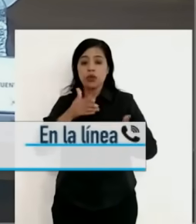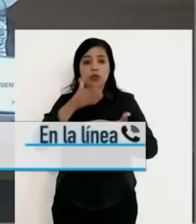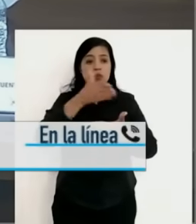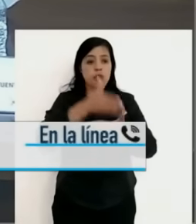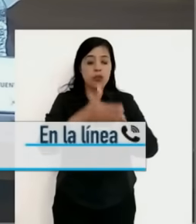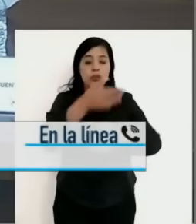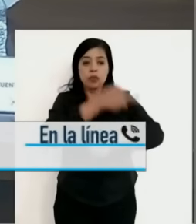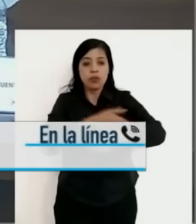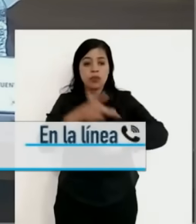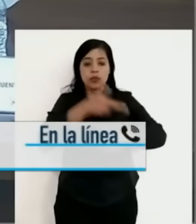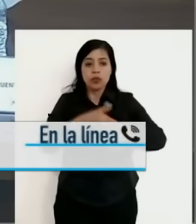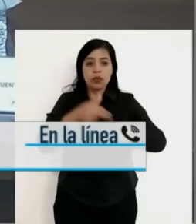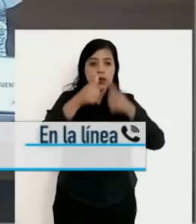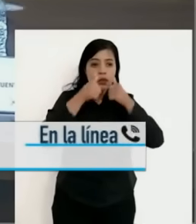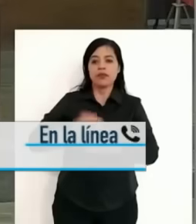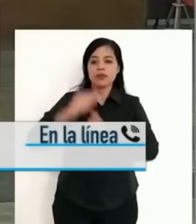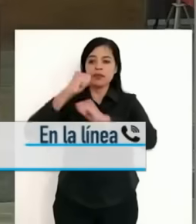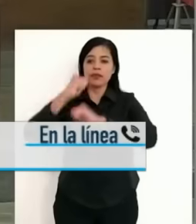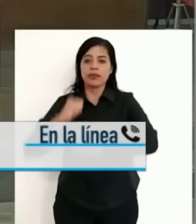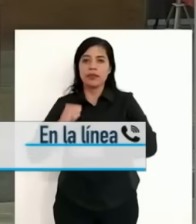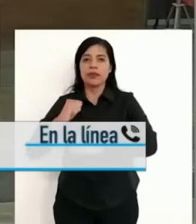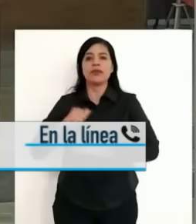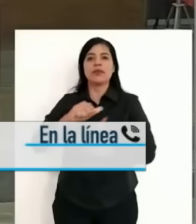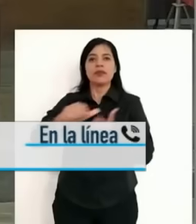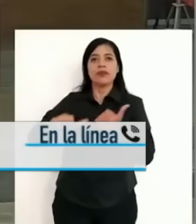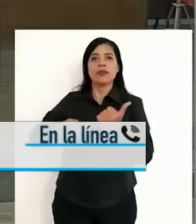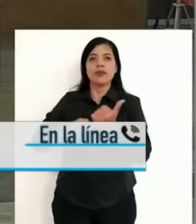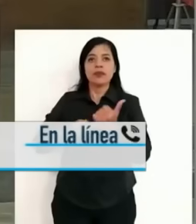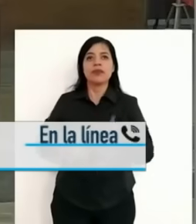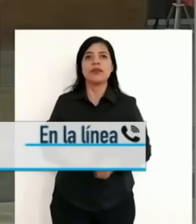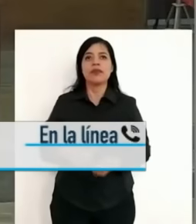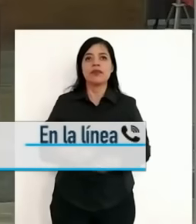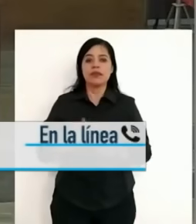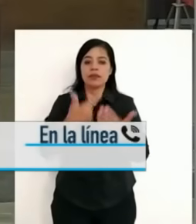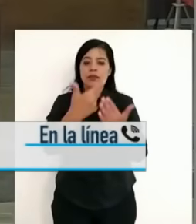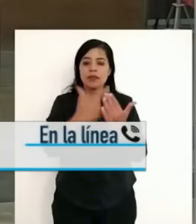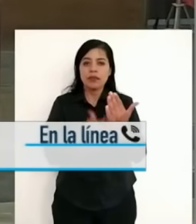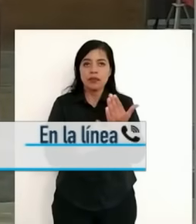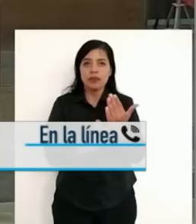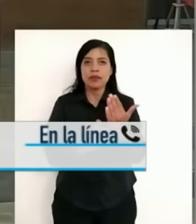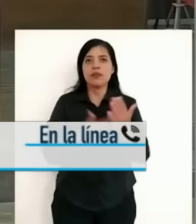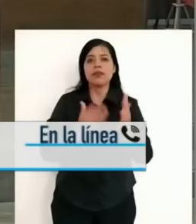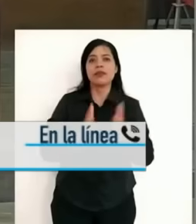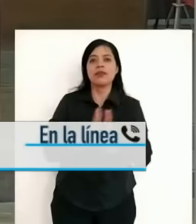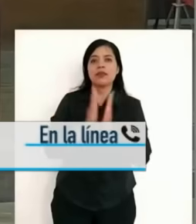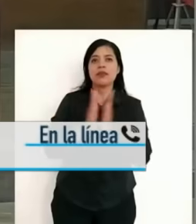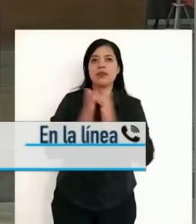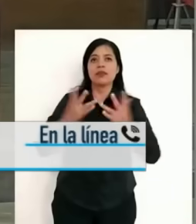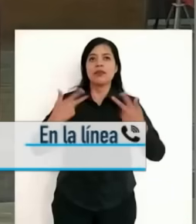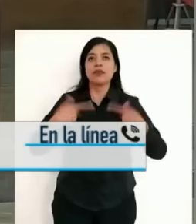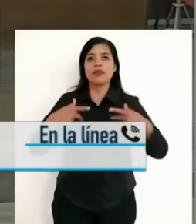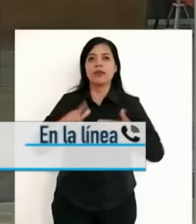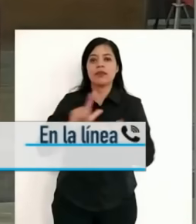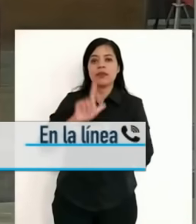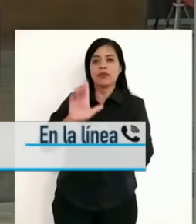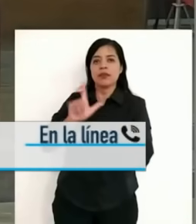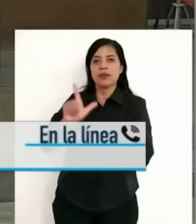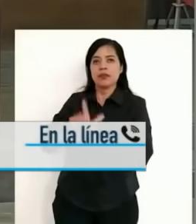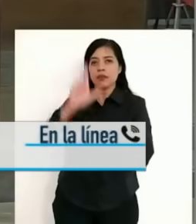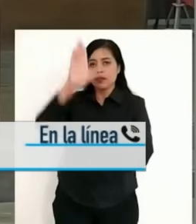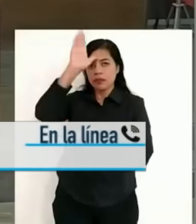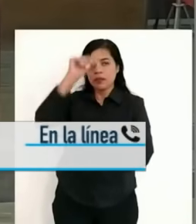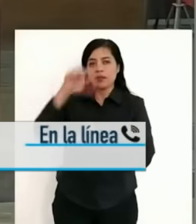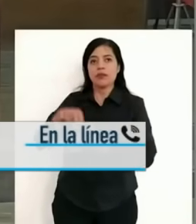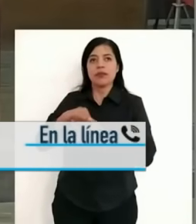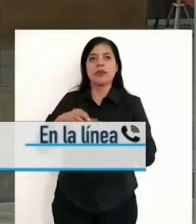esta resolución. Te voy a dar una muy puntual, por favor, que puede ejemplificar al auditorio de lo que estamos hablando.